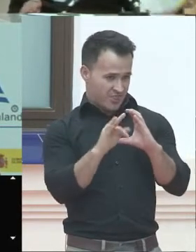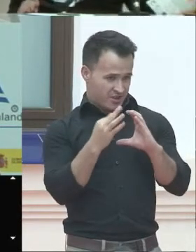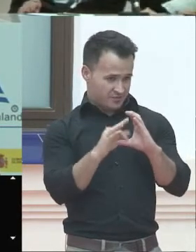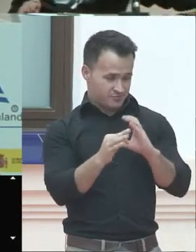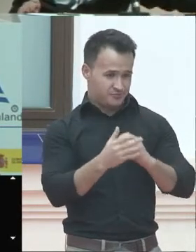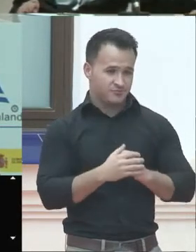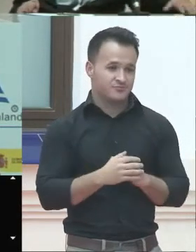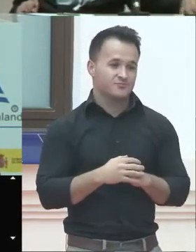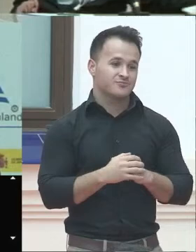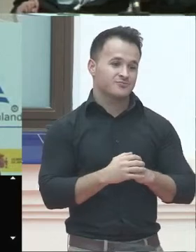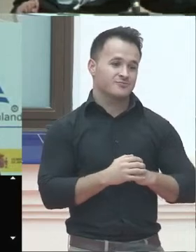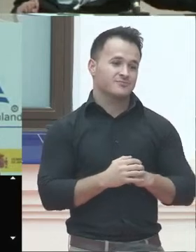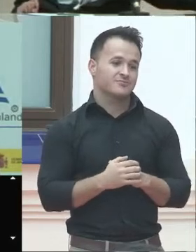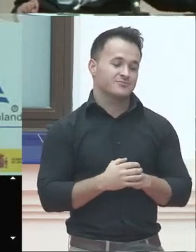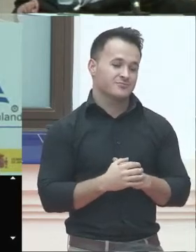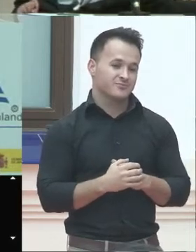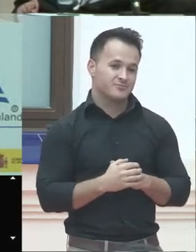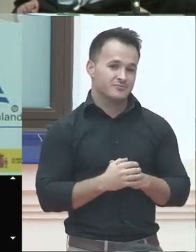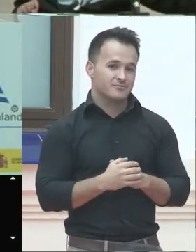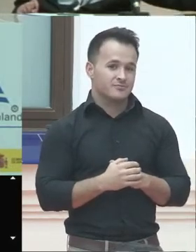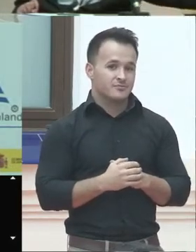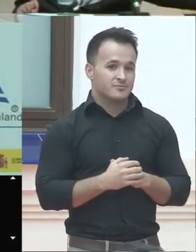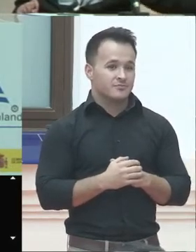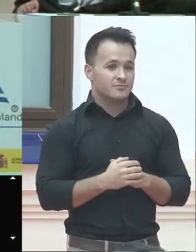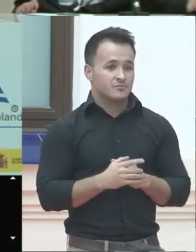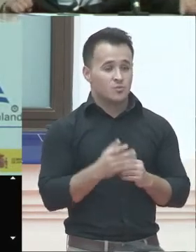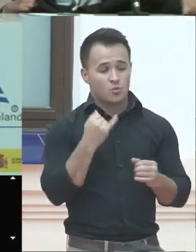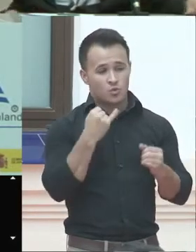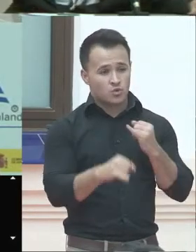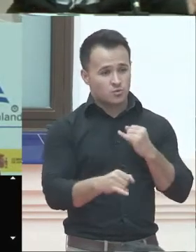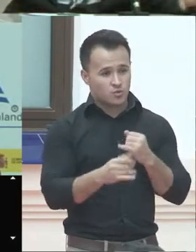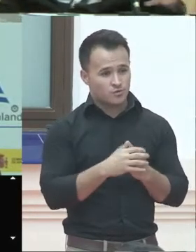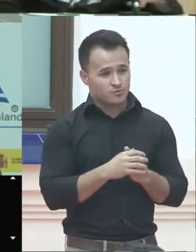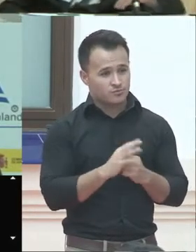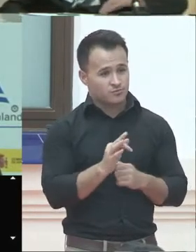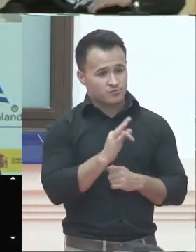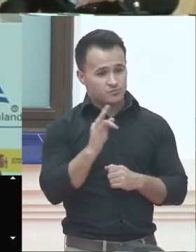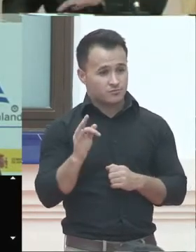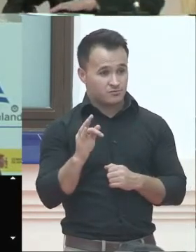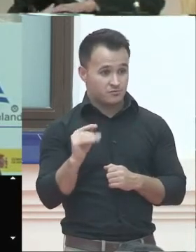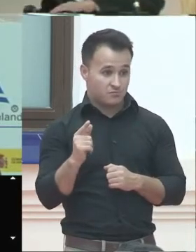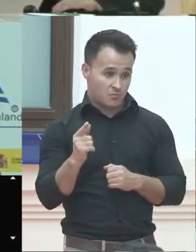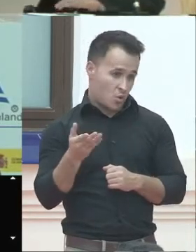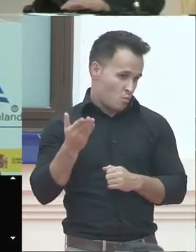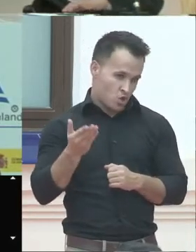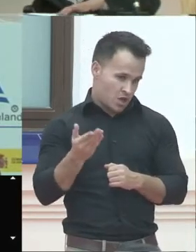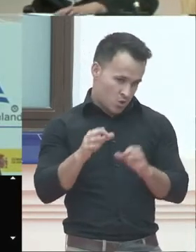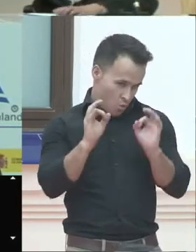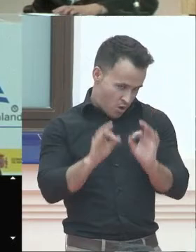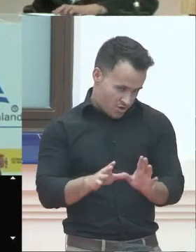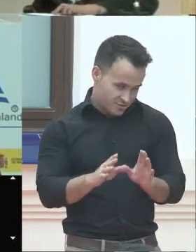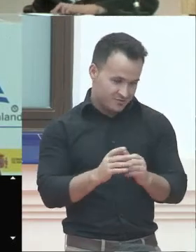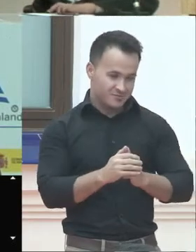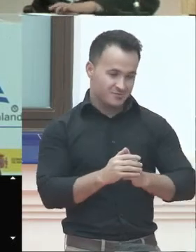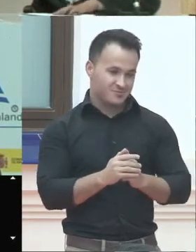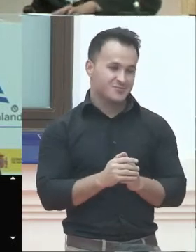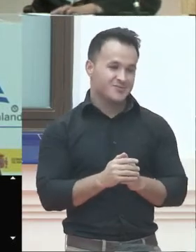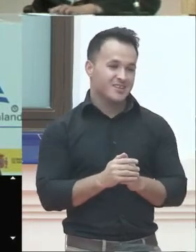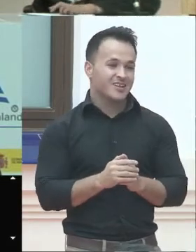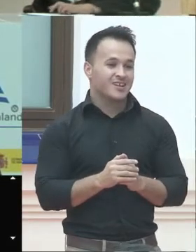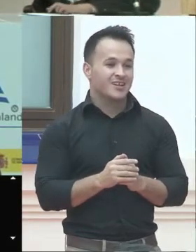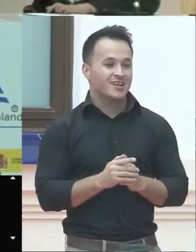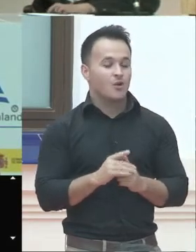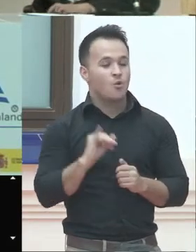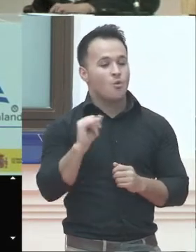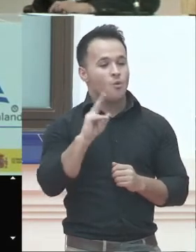distintos artículos para publicaciones científicas. Y por último, y no por ello mucho menos importante, sino todo lo contrario, a